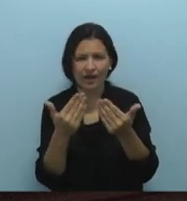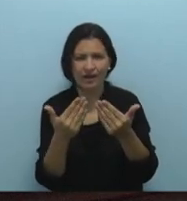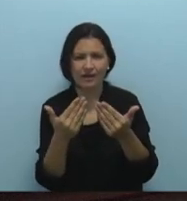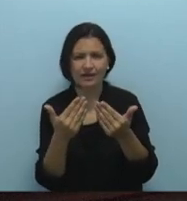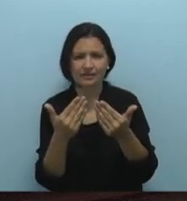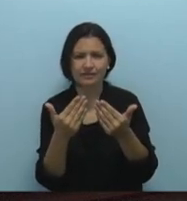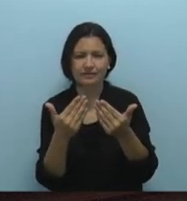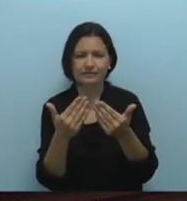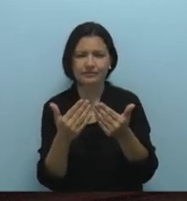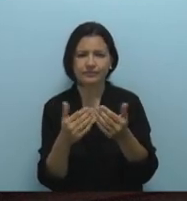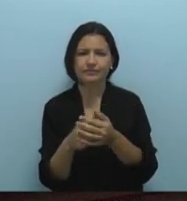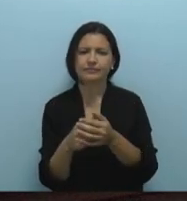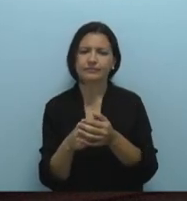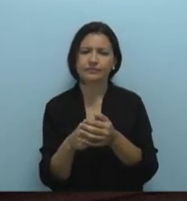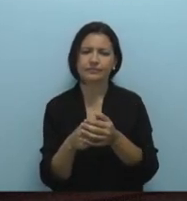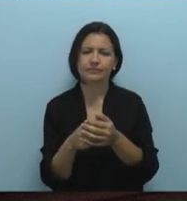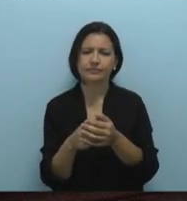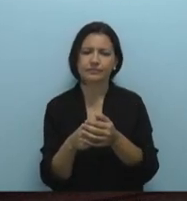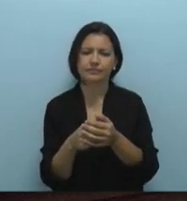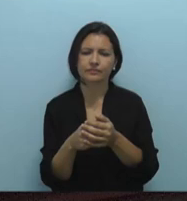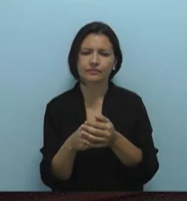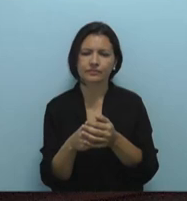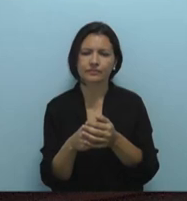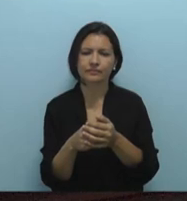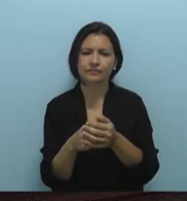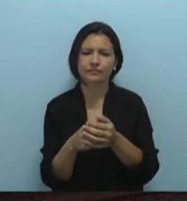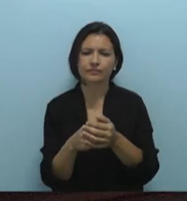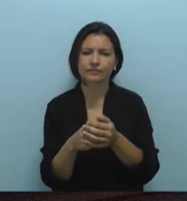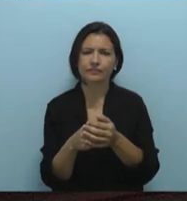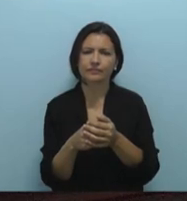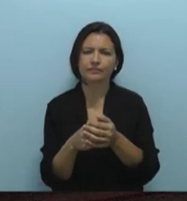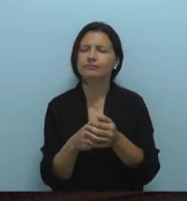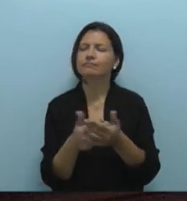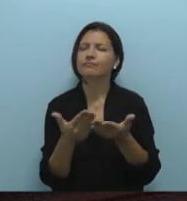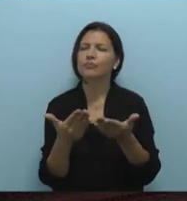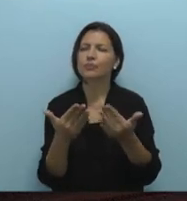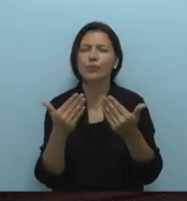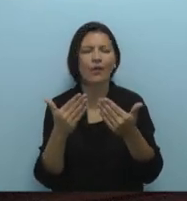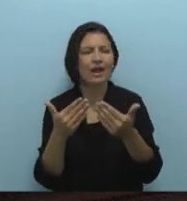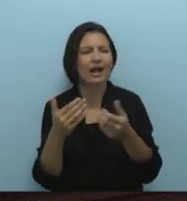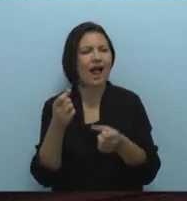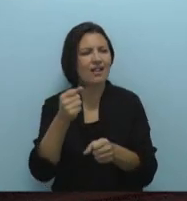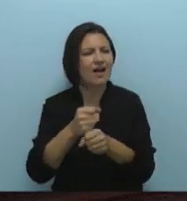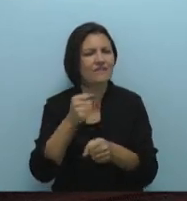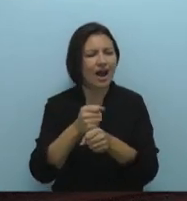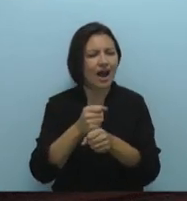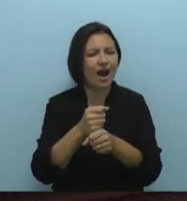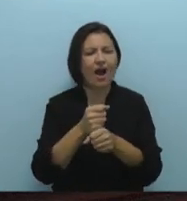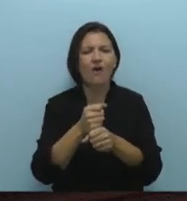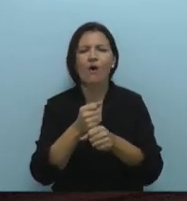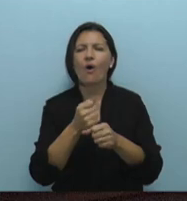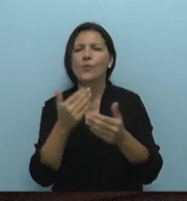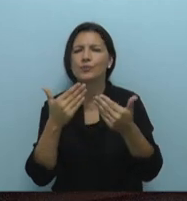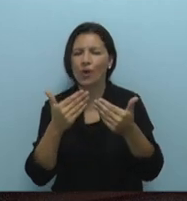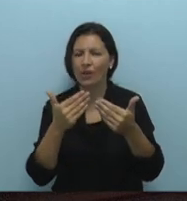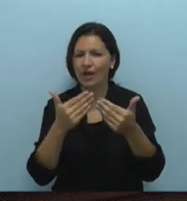también es una posibilidad este voluntariado de empezar a educar en que hay muchas cosas que creemos que son basura, pero que sin embargo